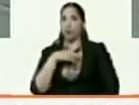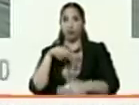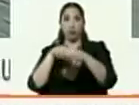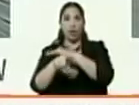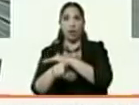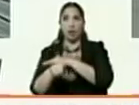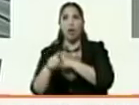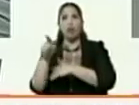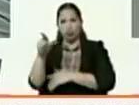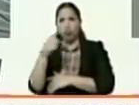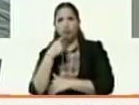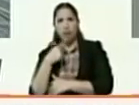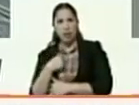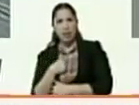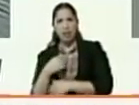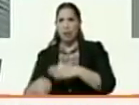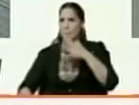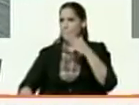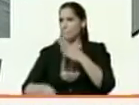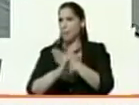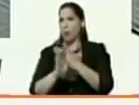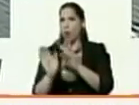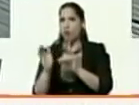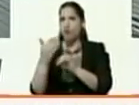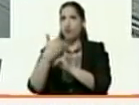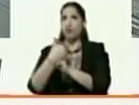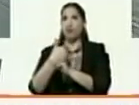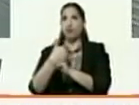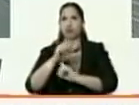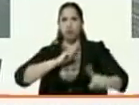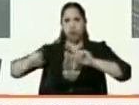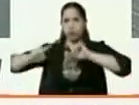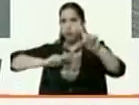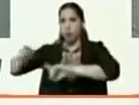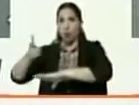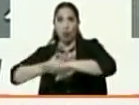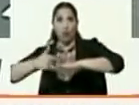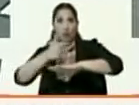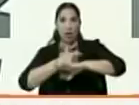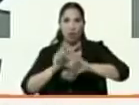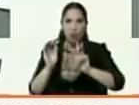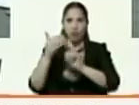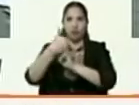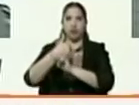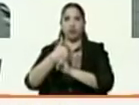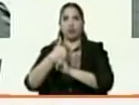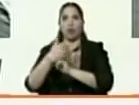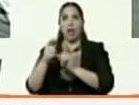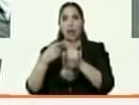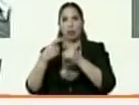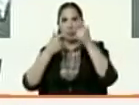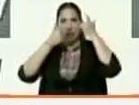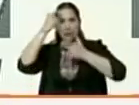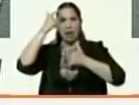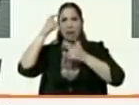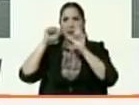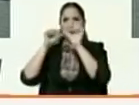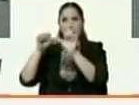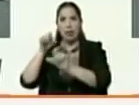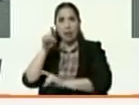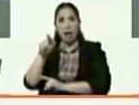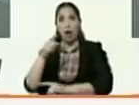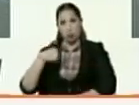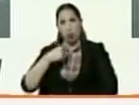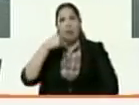me dijiste, me voy a la clandestinidad a dirigir el gobierno desde la clandestinidad y el comandante Chávez se queda allá. Y yo le dije,